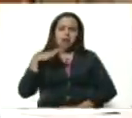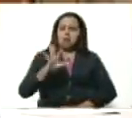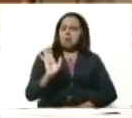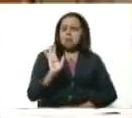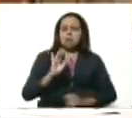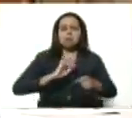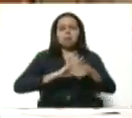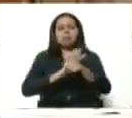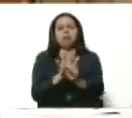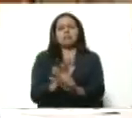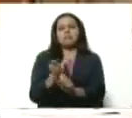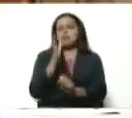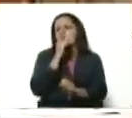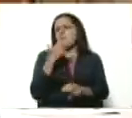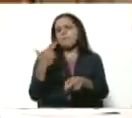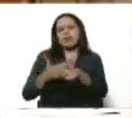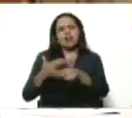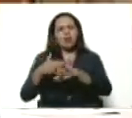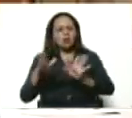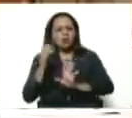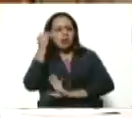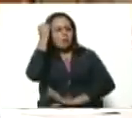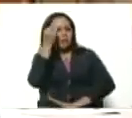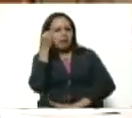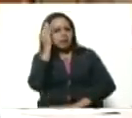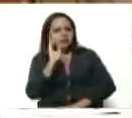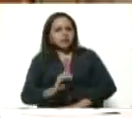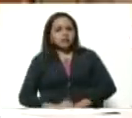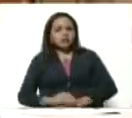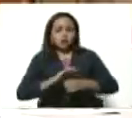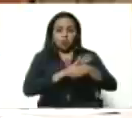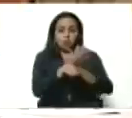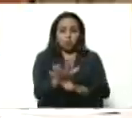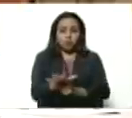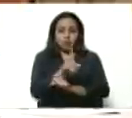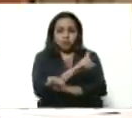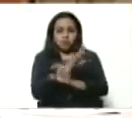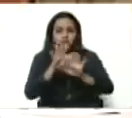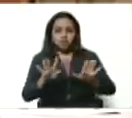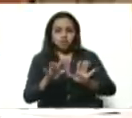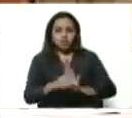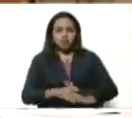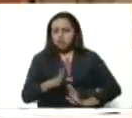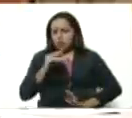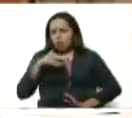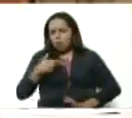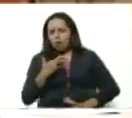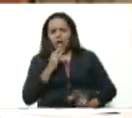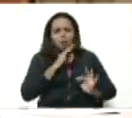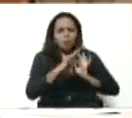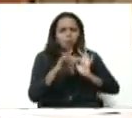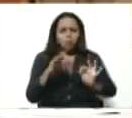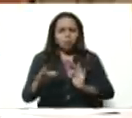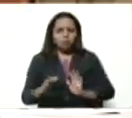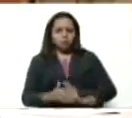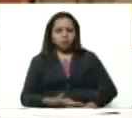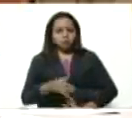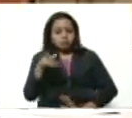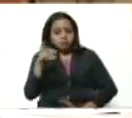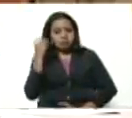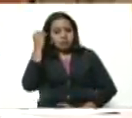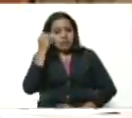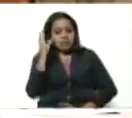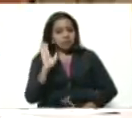es letal por no creer que la pandemia de kobe 19 es contagiosa altamente bueno por